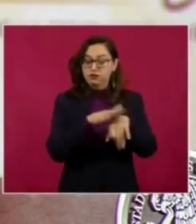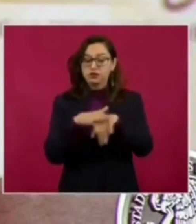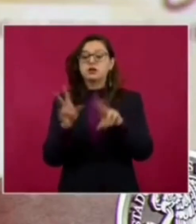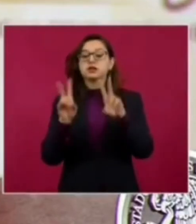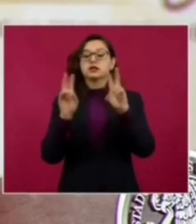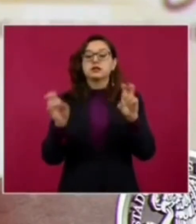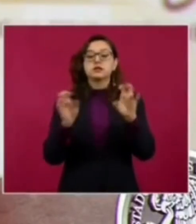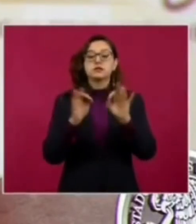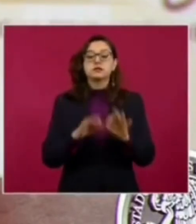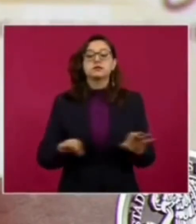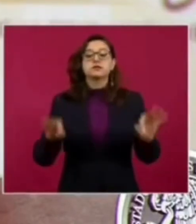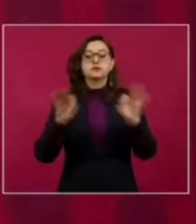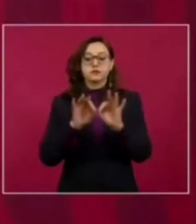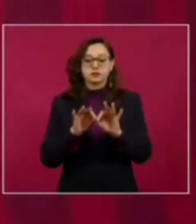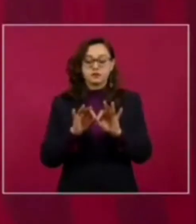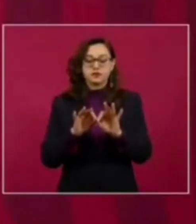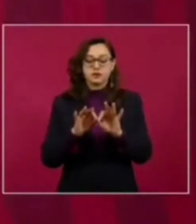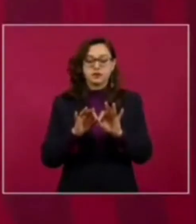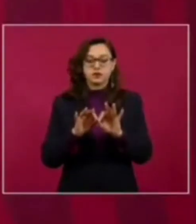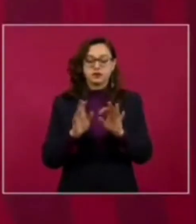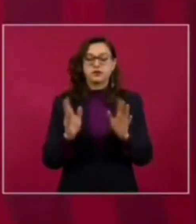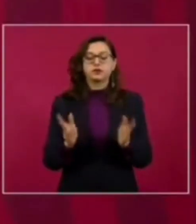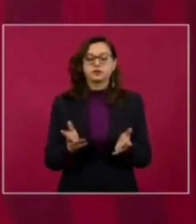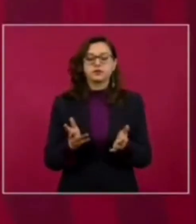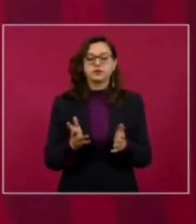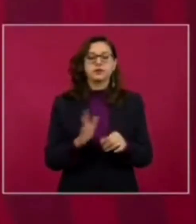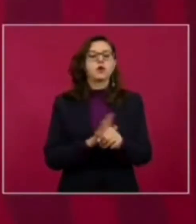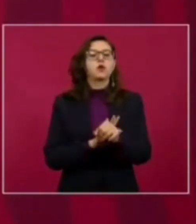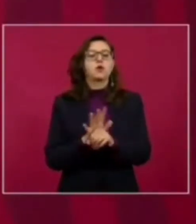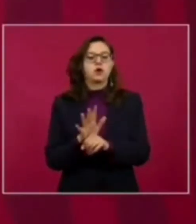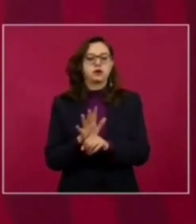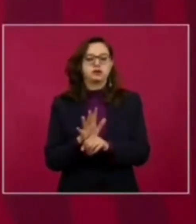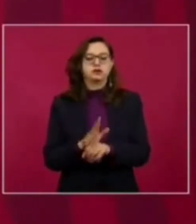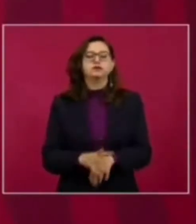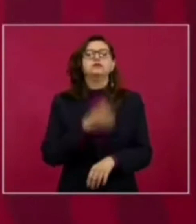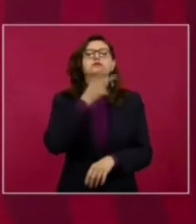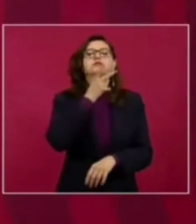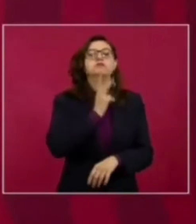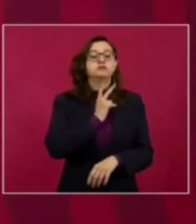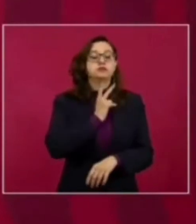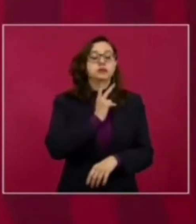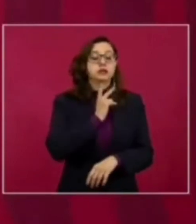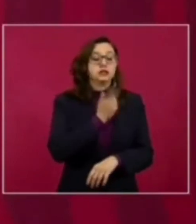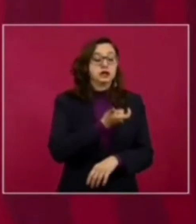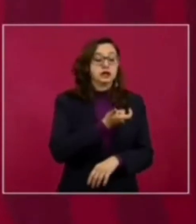que no vamos a tener problemas de aumentos